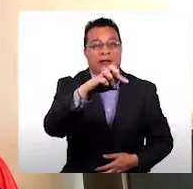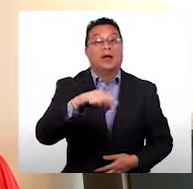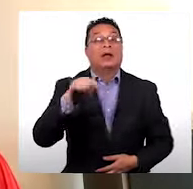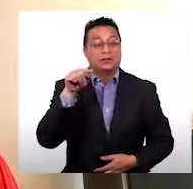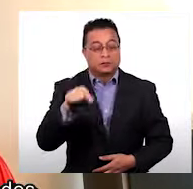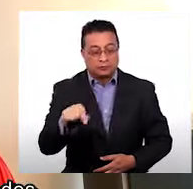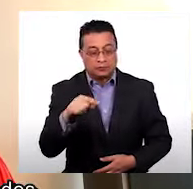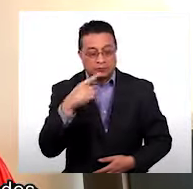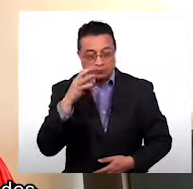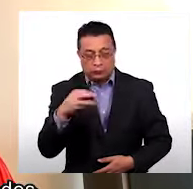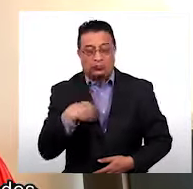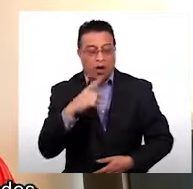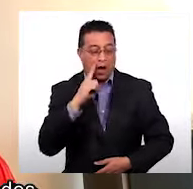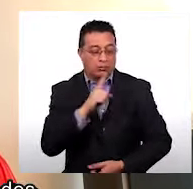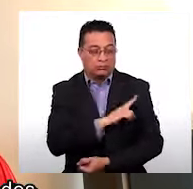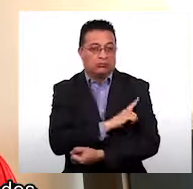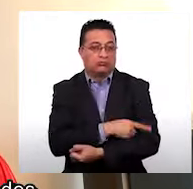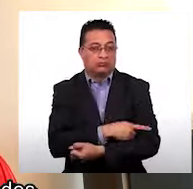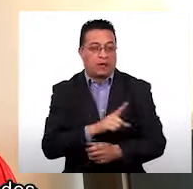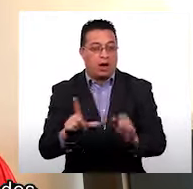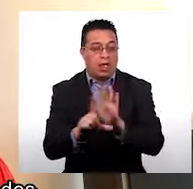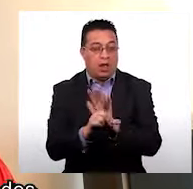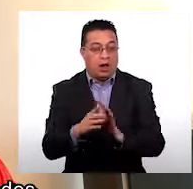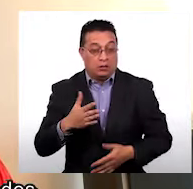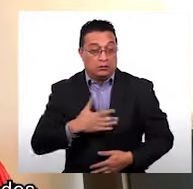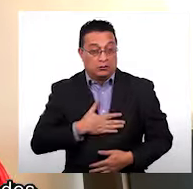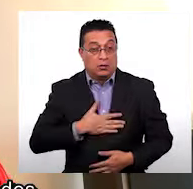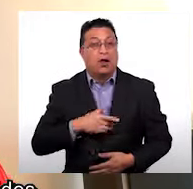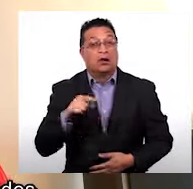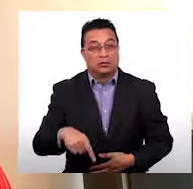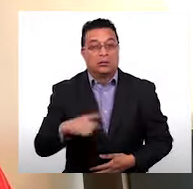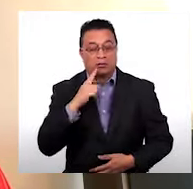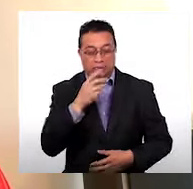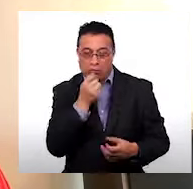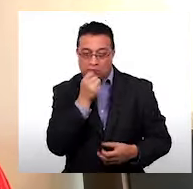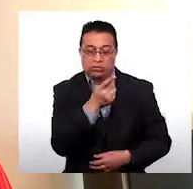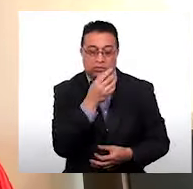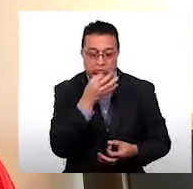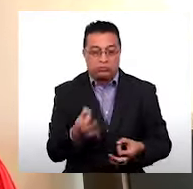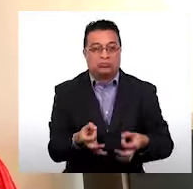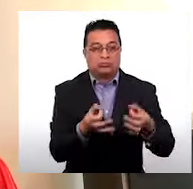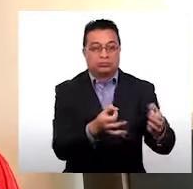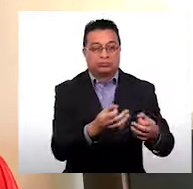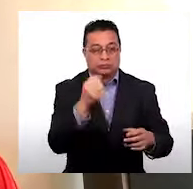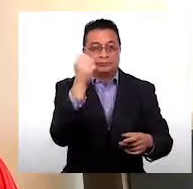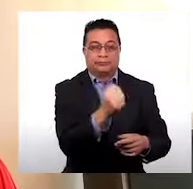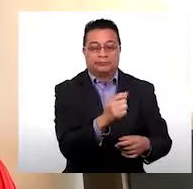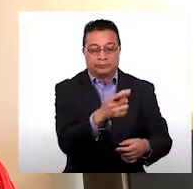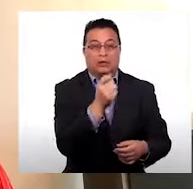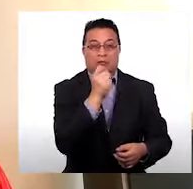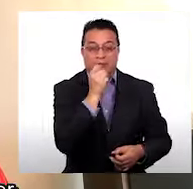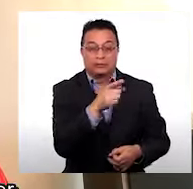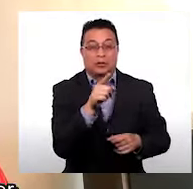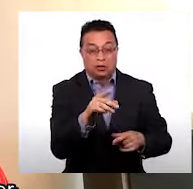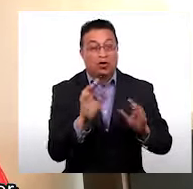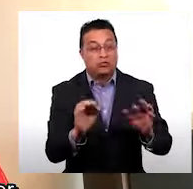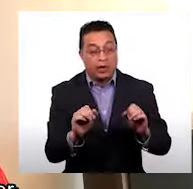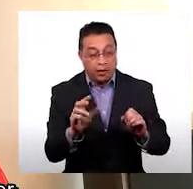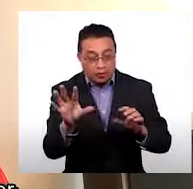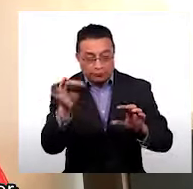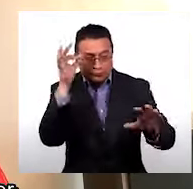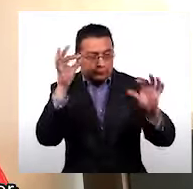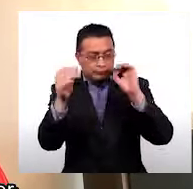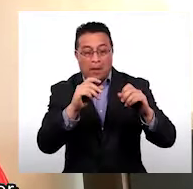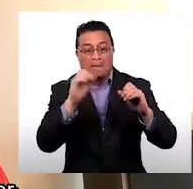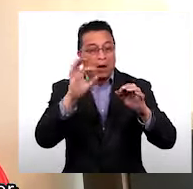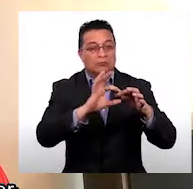Punitaqui. En razón de nuestras facultades legales, obviamente presentamos la querella criminal por este delito y con ello esperamos